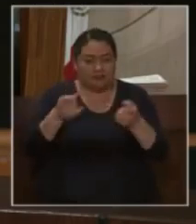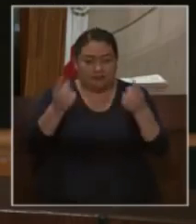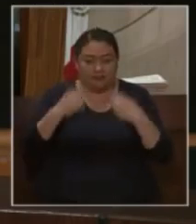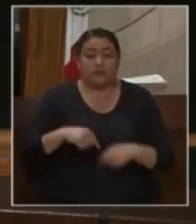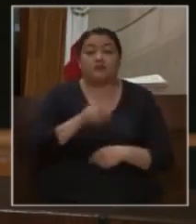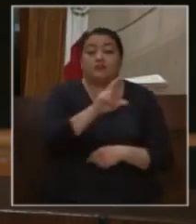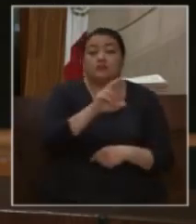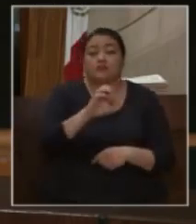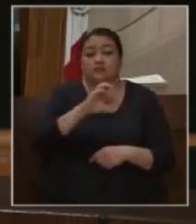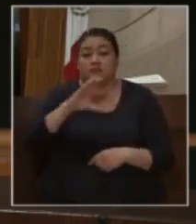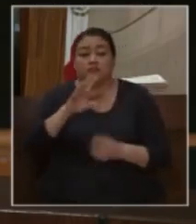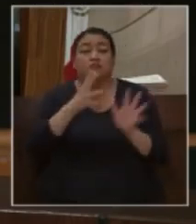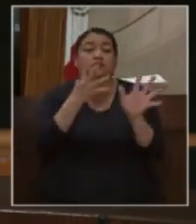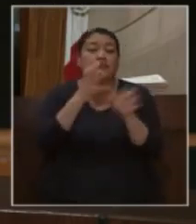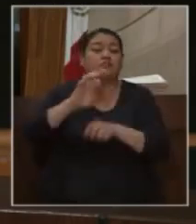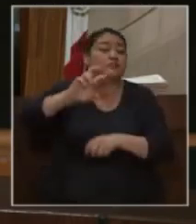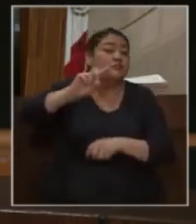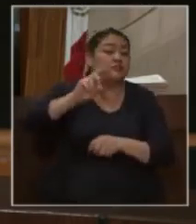de reconsideración